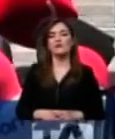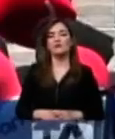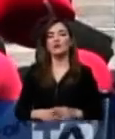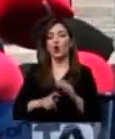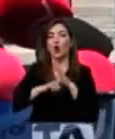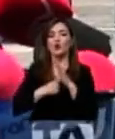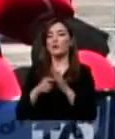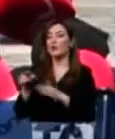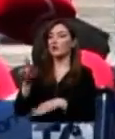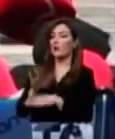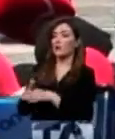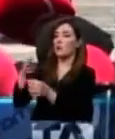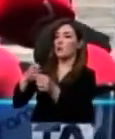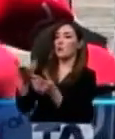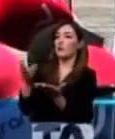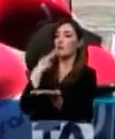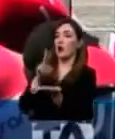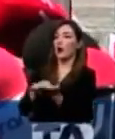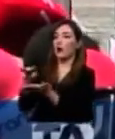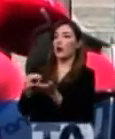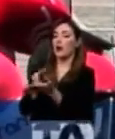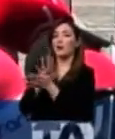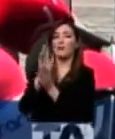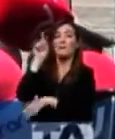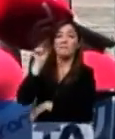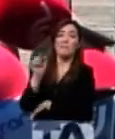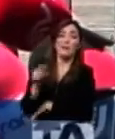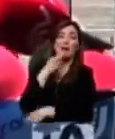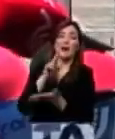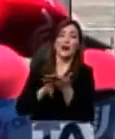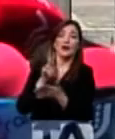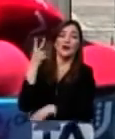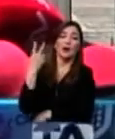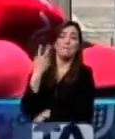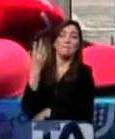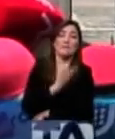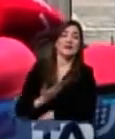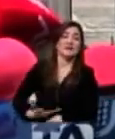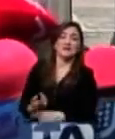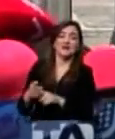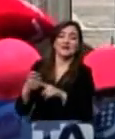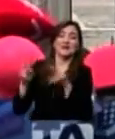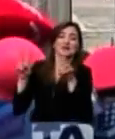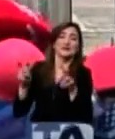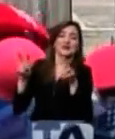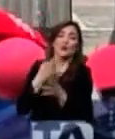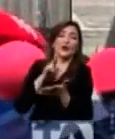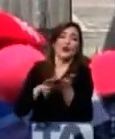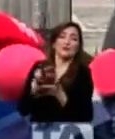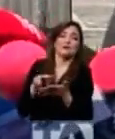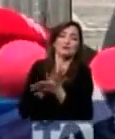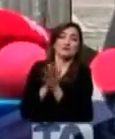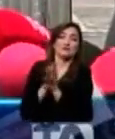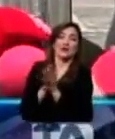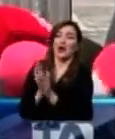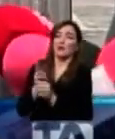experto involucrado por una carta que no han leído de las miles de cartas que llegan a la presidencia del campos y de muchas cosas por una carta que no ha leído a parte